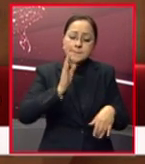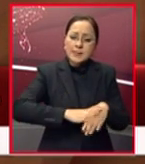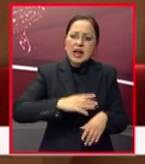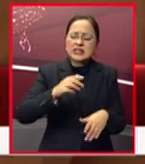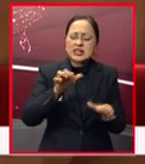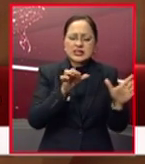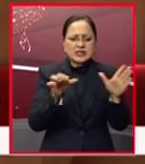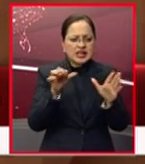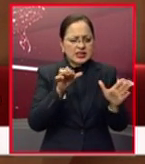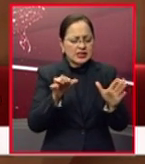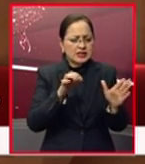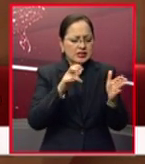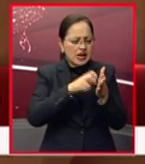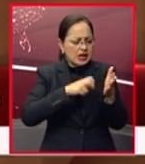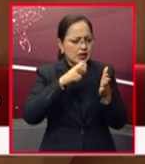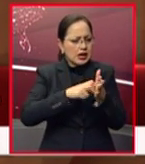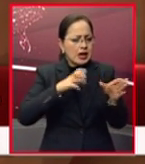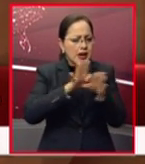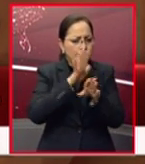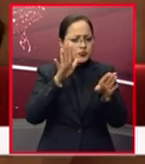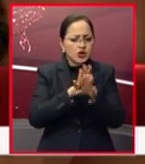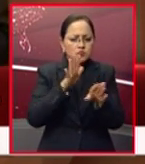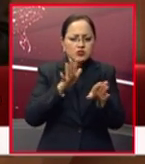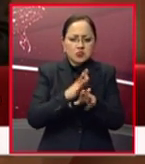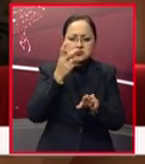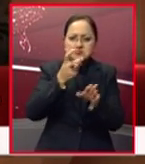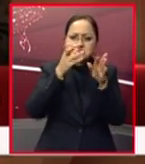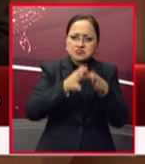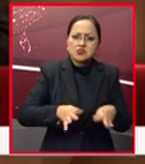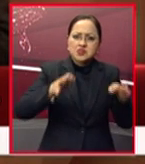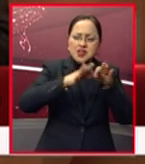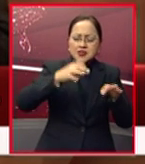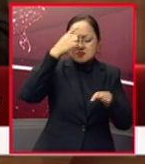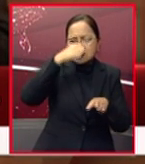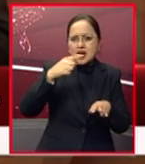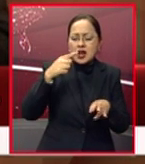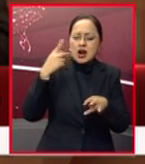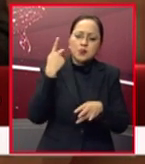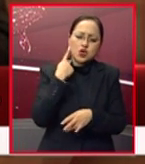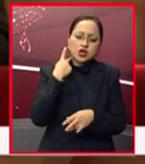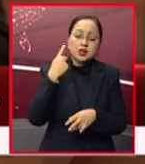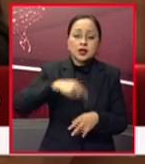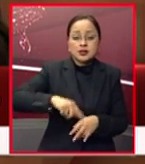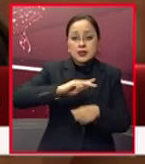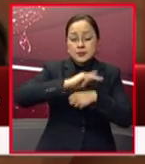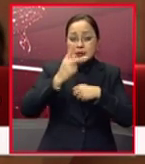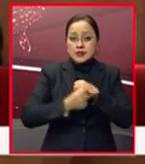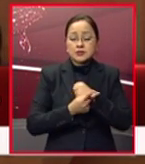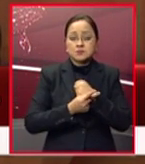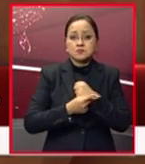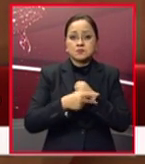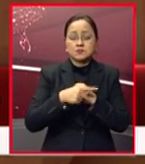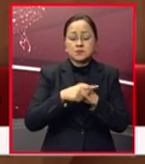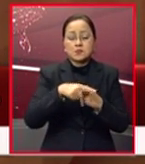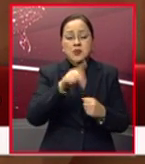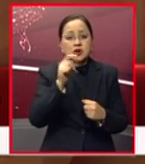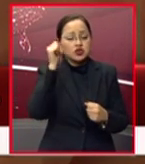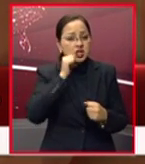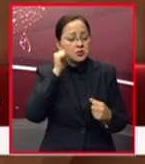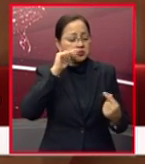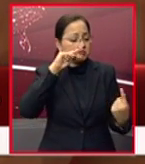600 modificaciones que han marcado la historia y la política de nuestro país, sin perder de vista los